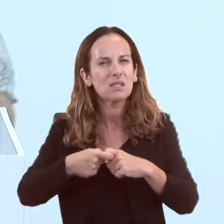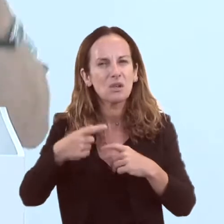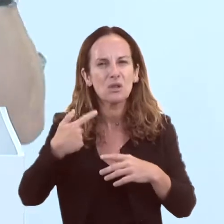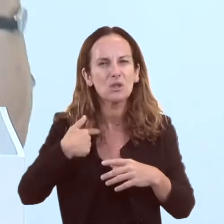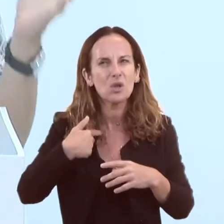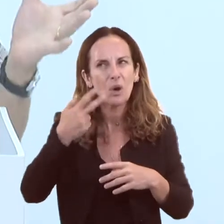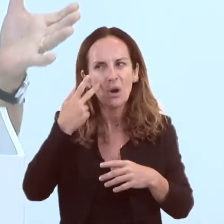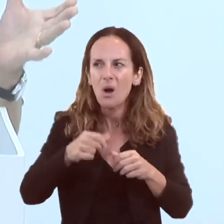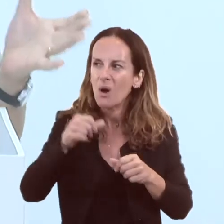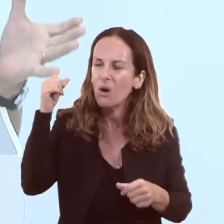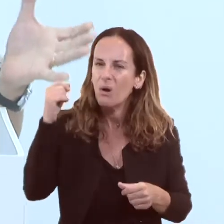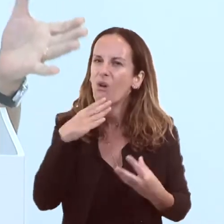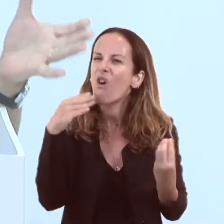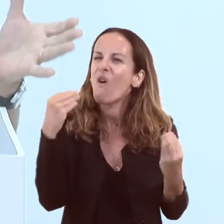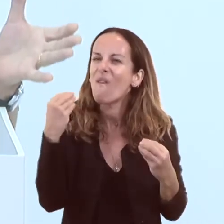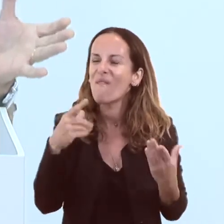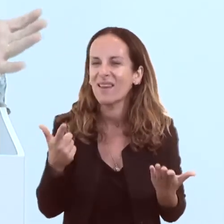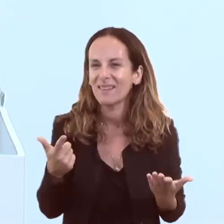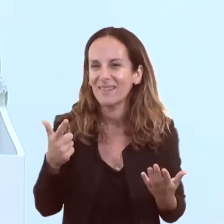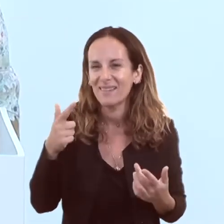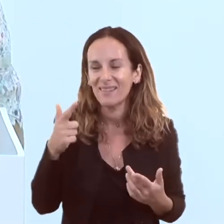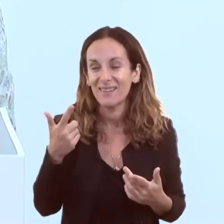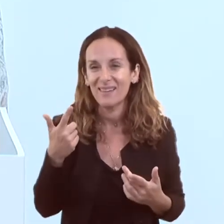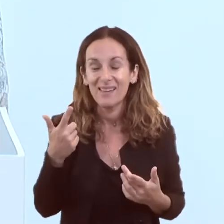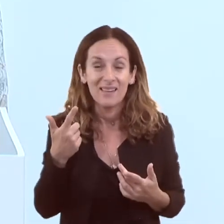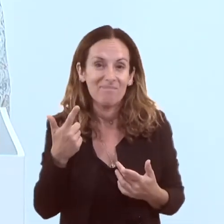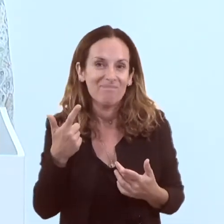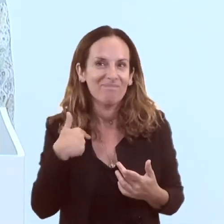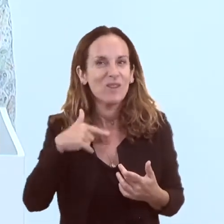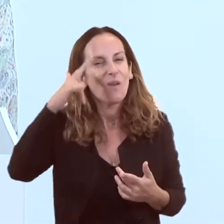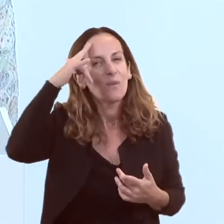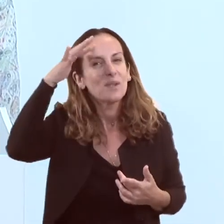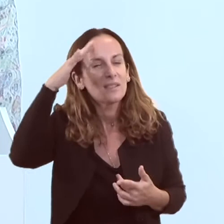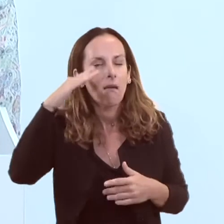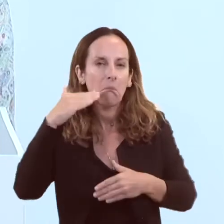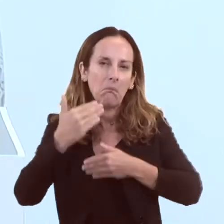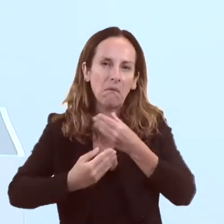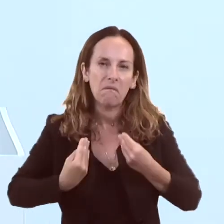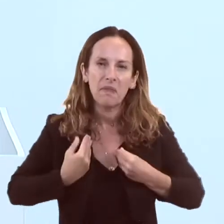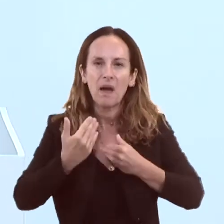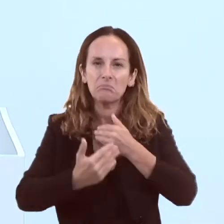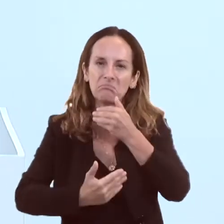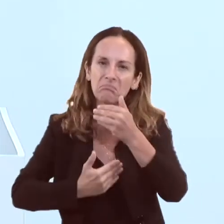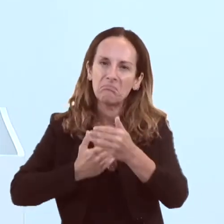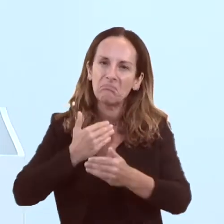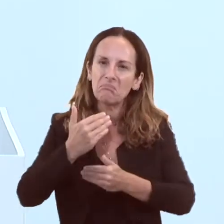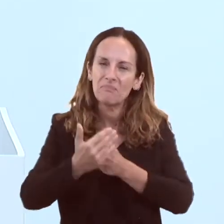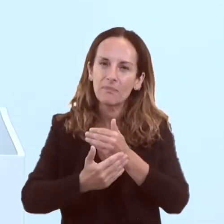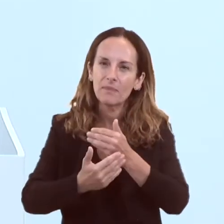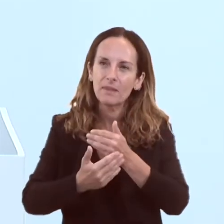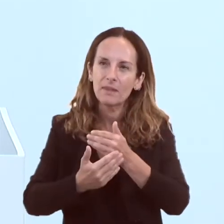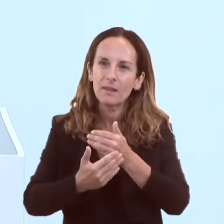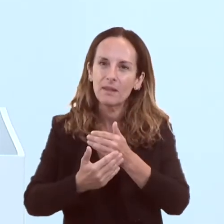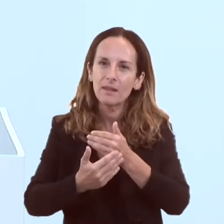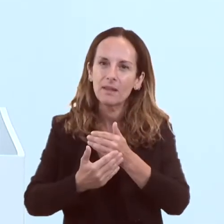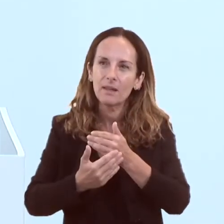que se puede preservar del deseo adolescente cuando vio uno empieza a ser mayor y qué